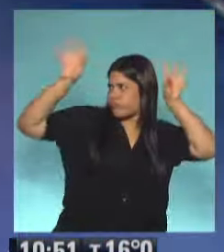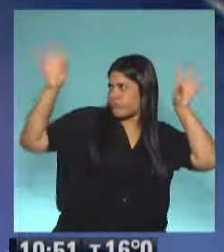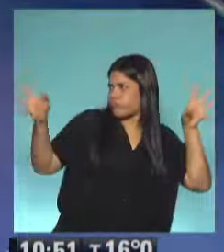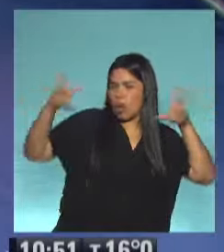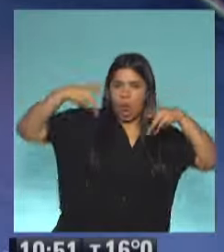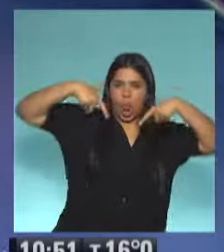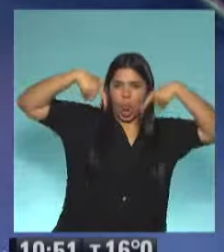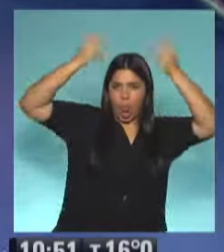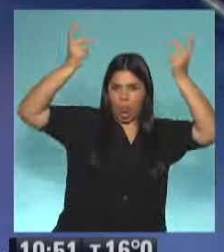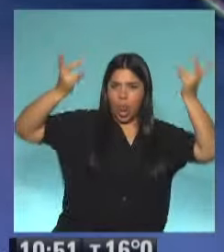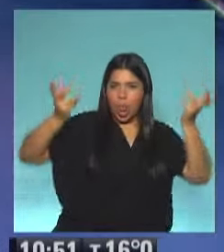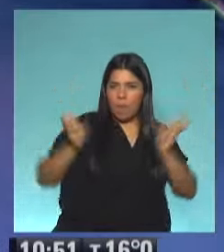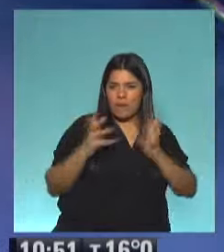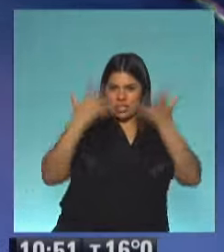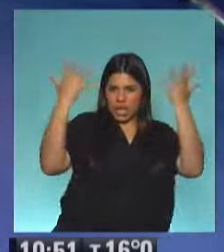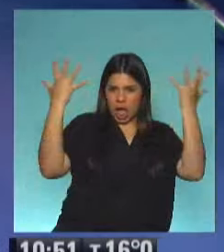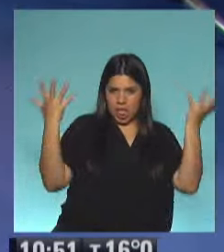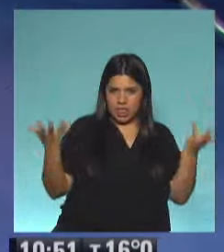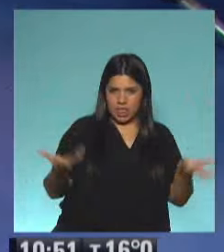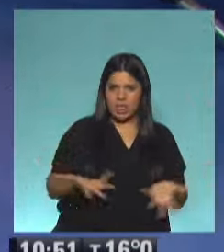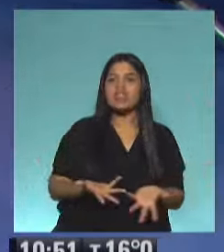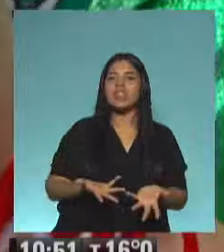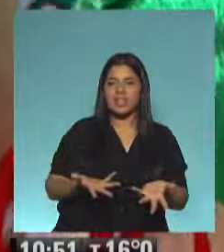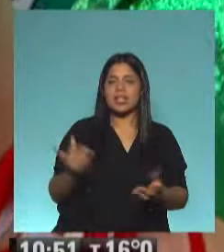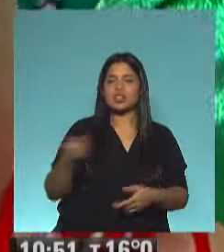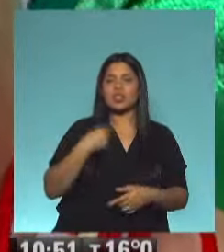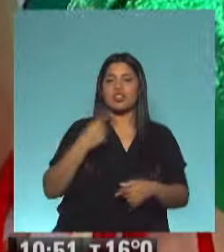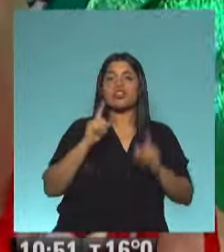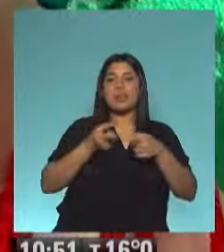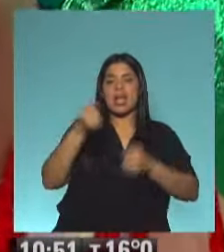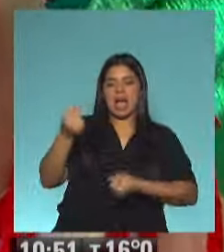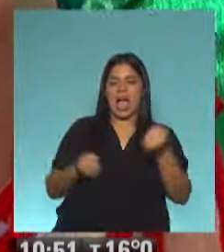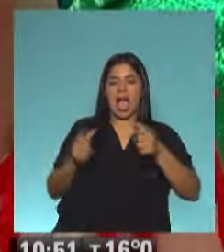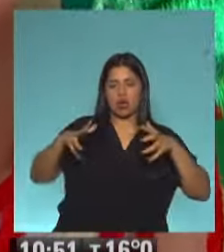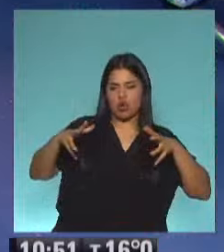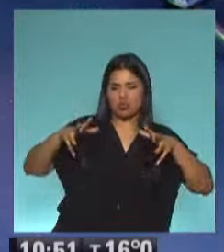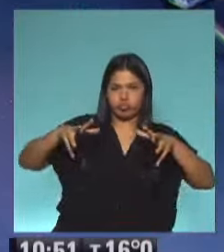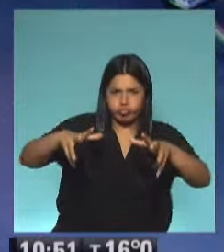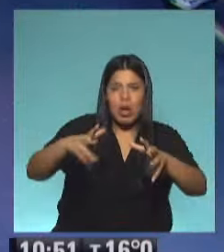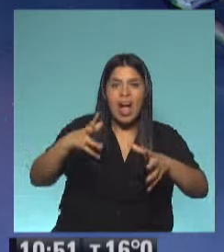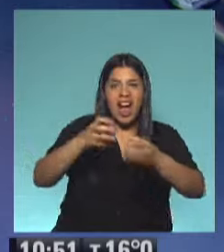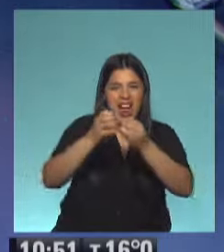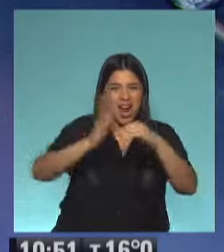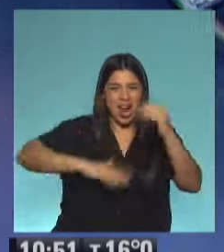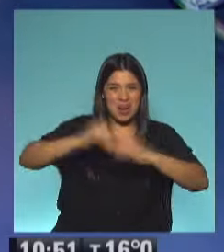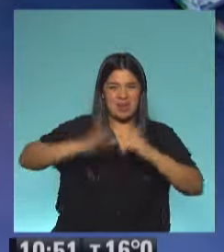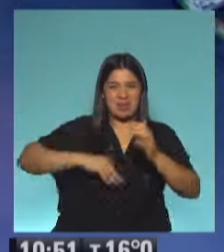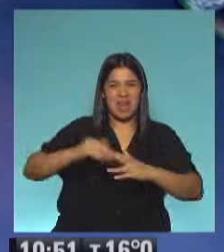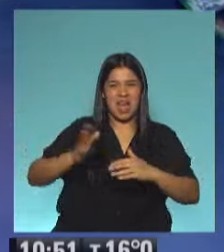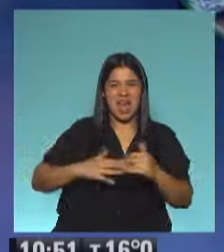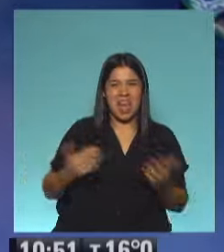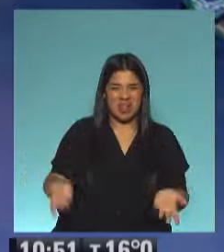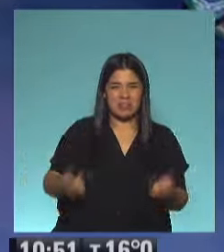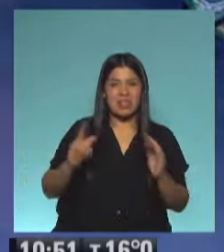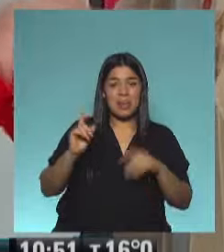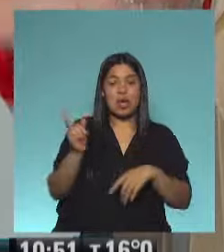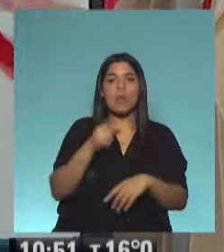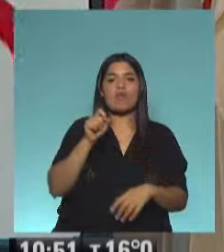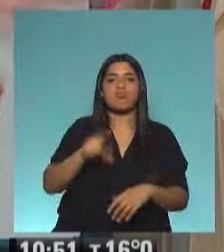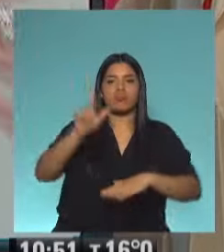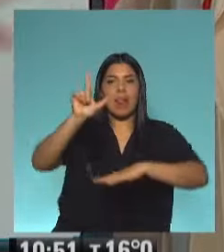trajes brillantes. Y armamos nuestra carroza, que eran cosas típicas del carnaval de nuestro litoral. ¿Sí? Los trajes,